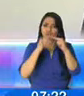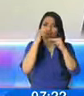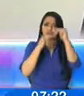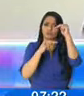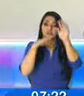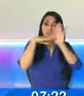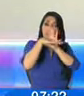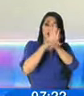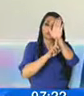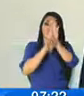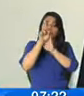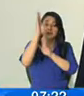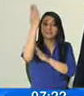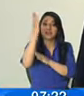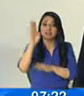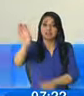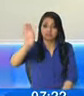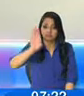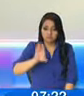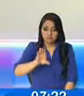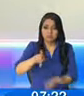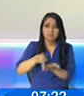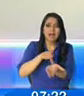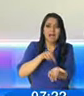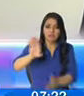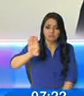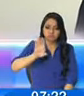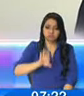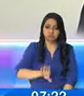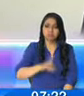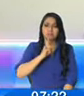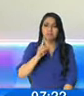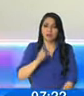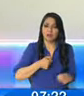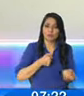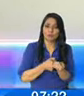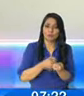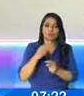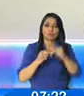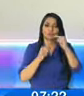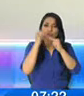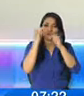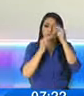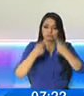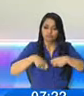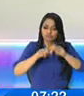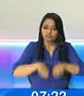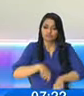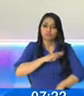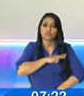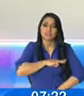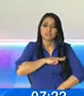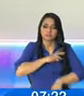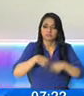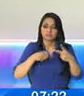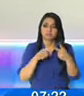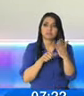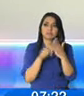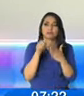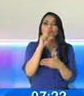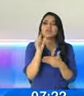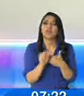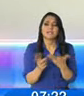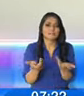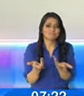desarrollo de Brasil al no poder cubrir los créditos que se habían eh suscrito con el municipio de Quito y con el Ministerio de finanzas y eso hace